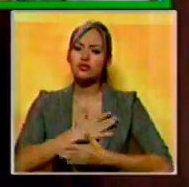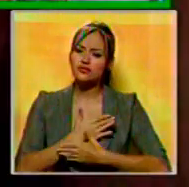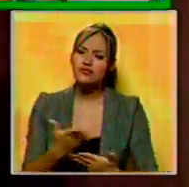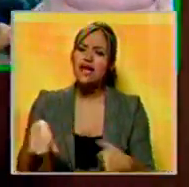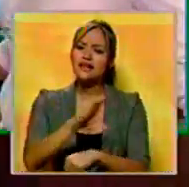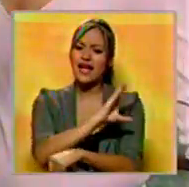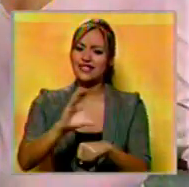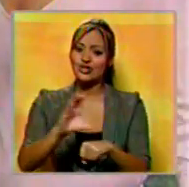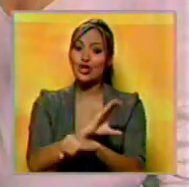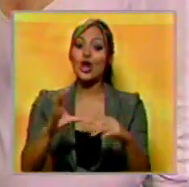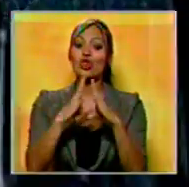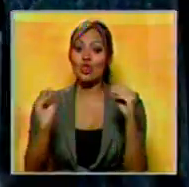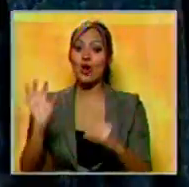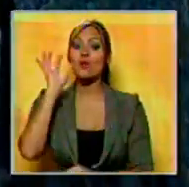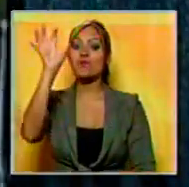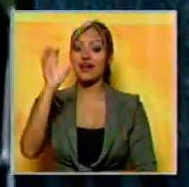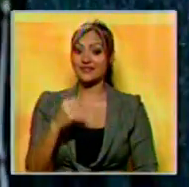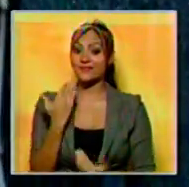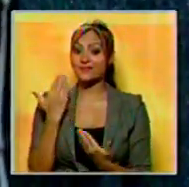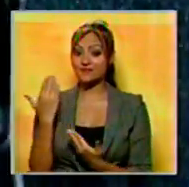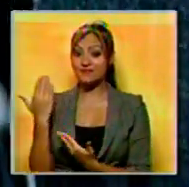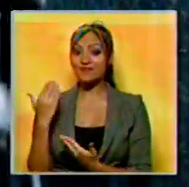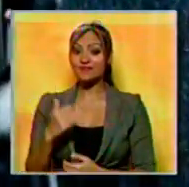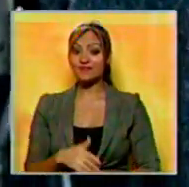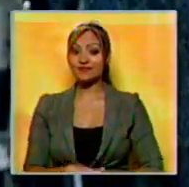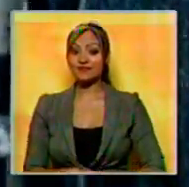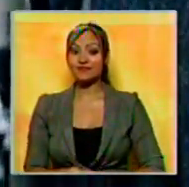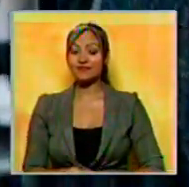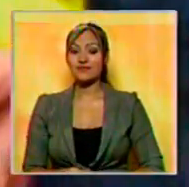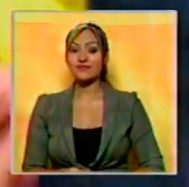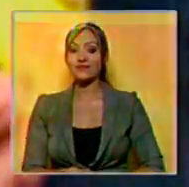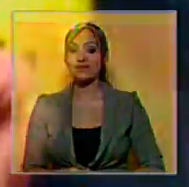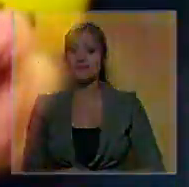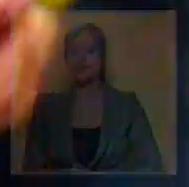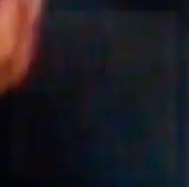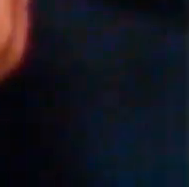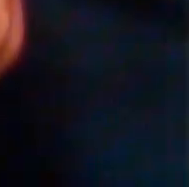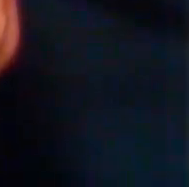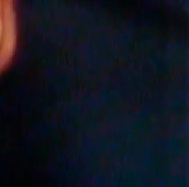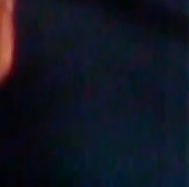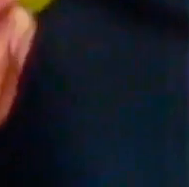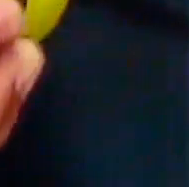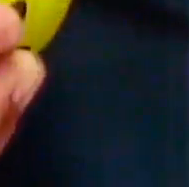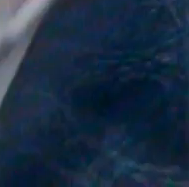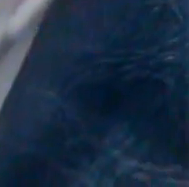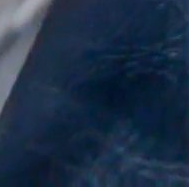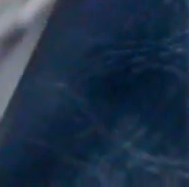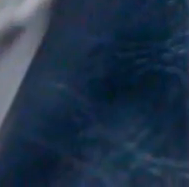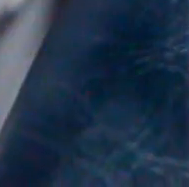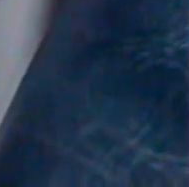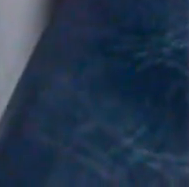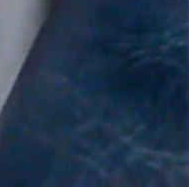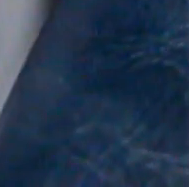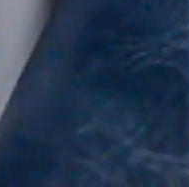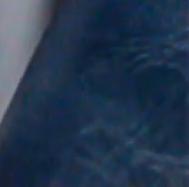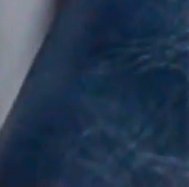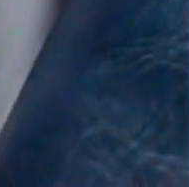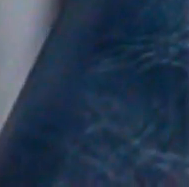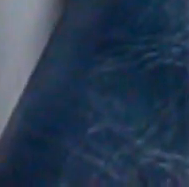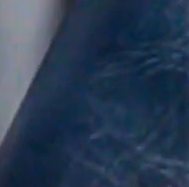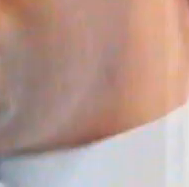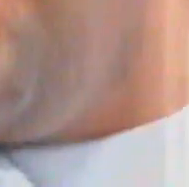canción, para todo nuestro país. Donar es dar la vida, es dar amor, es la salida, es un comienzo para